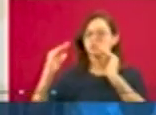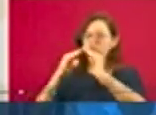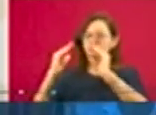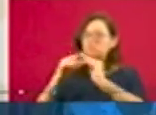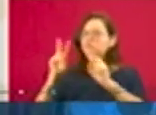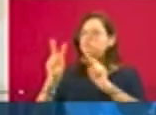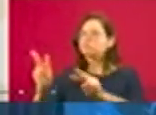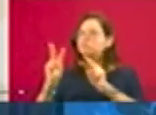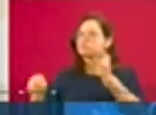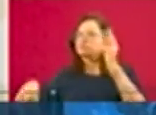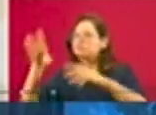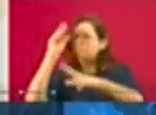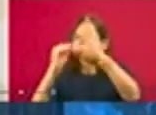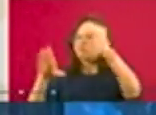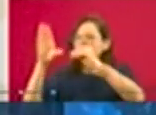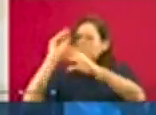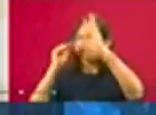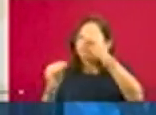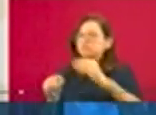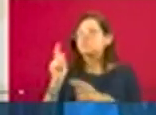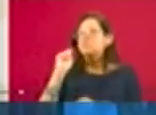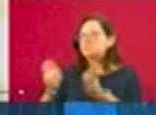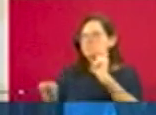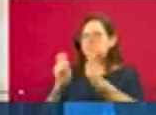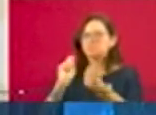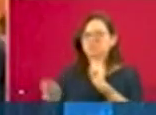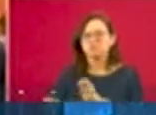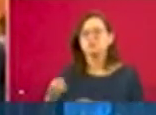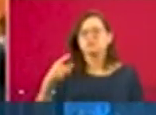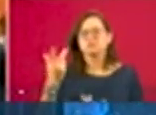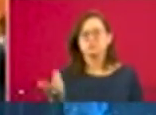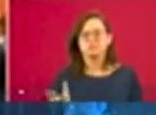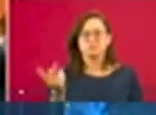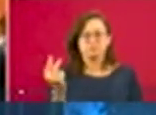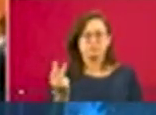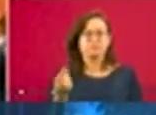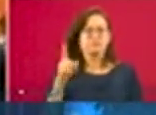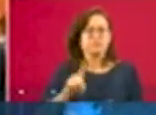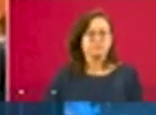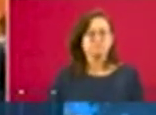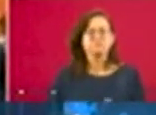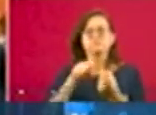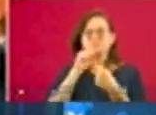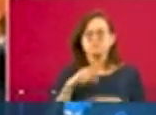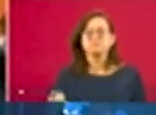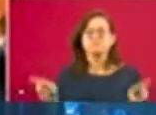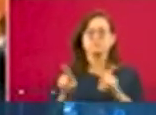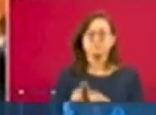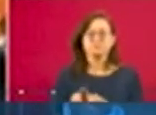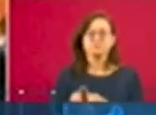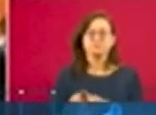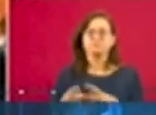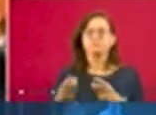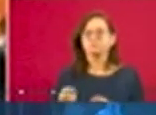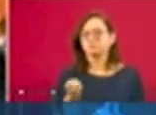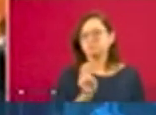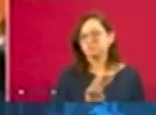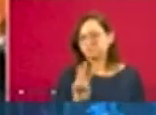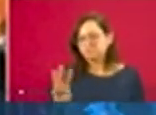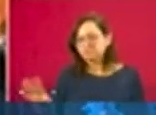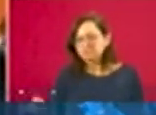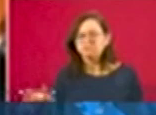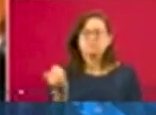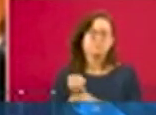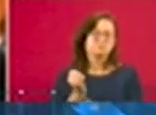esto todavía no sabemos hasta cuándo va a ser, porque mientras la pandemia siga, que no sabemos cuándo va a terminar o cuándo va a